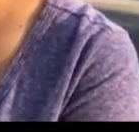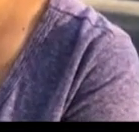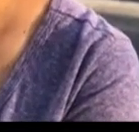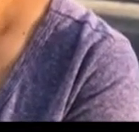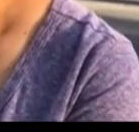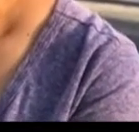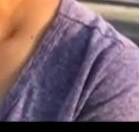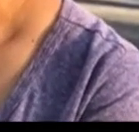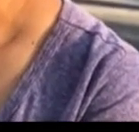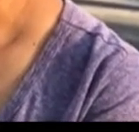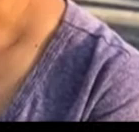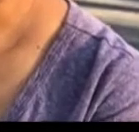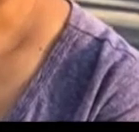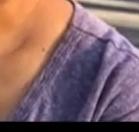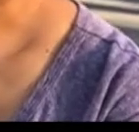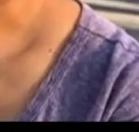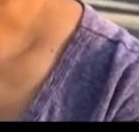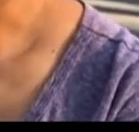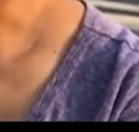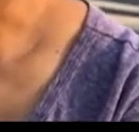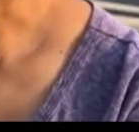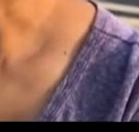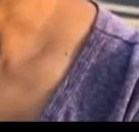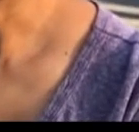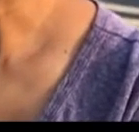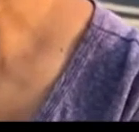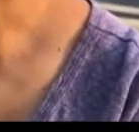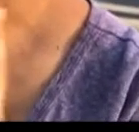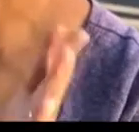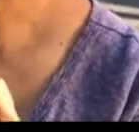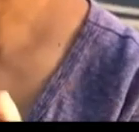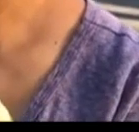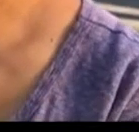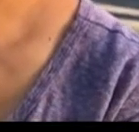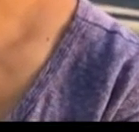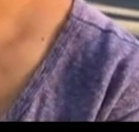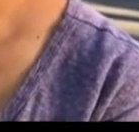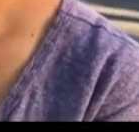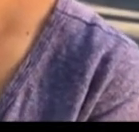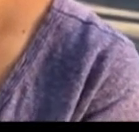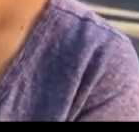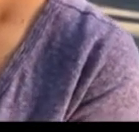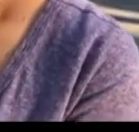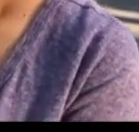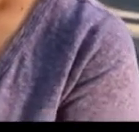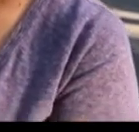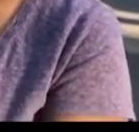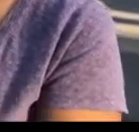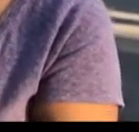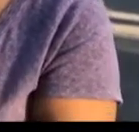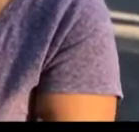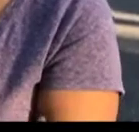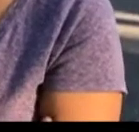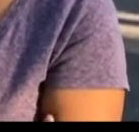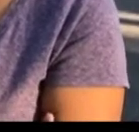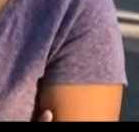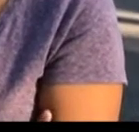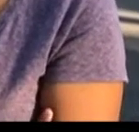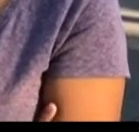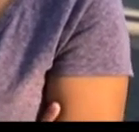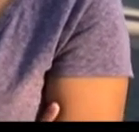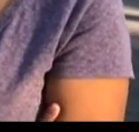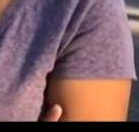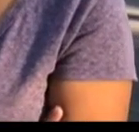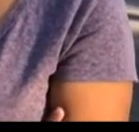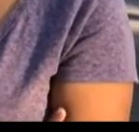verdad me encantó porque te abre las puertas, la mente a un mundo diferente y te das cuenta que hay muchas posibilidades